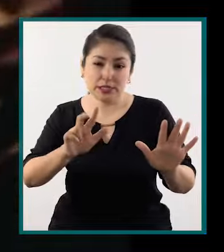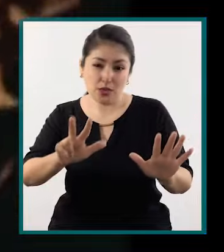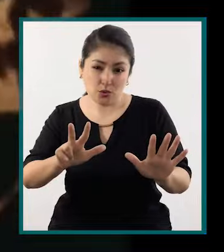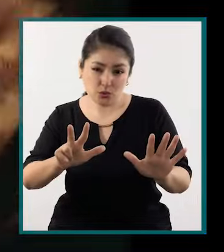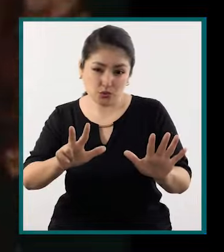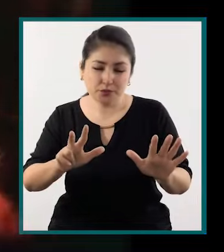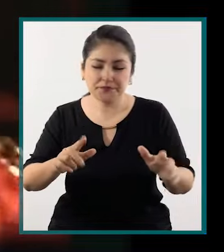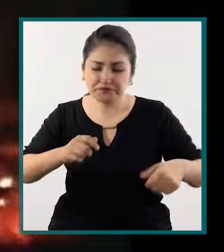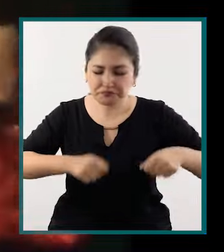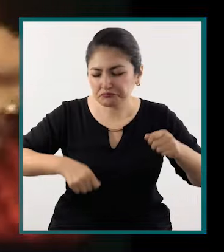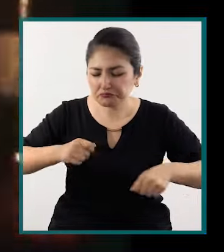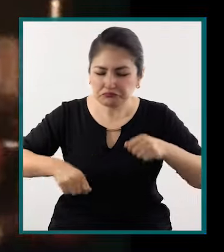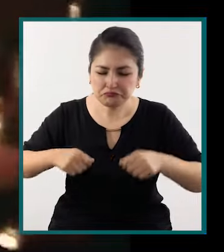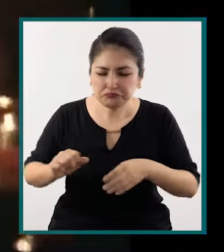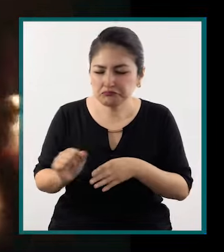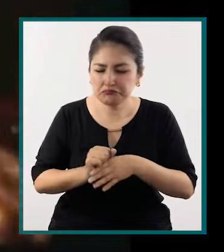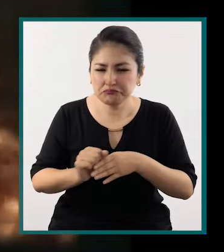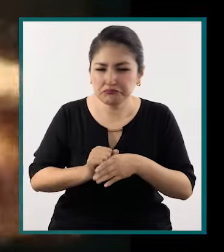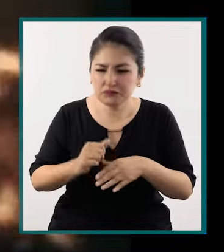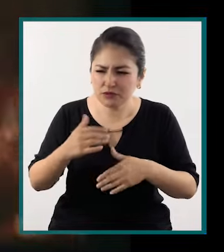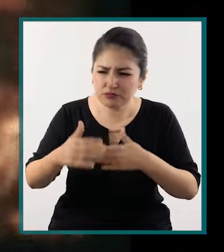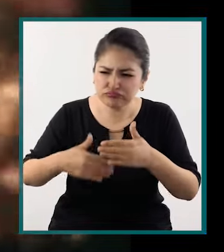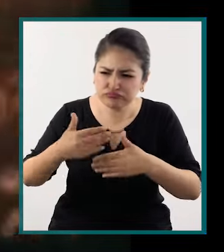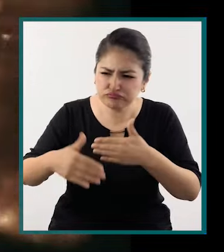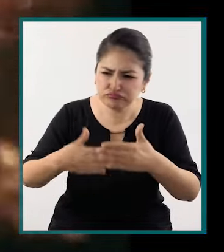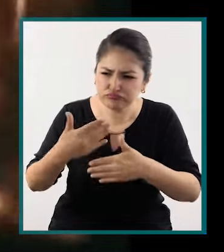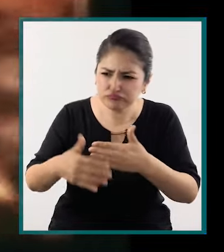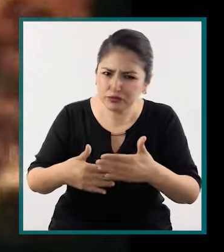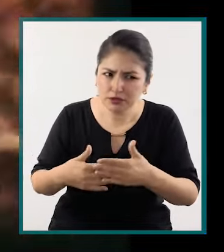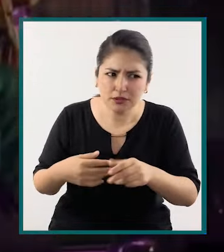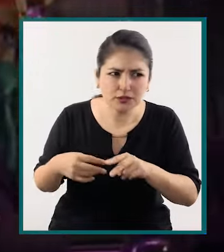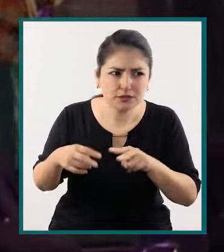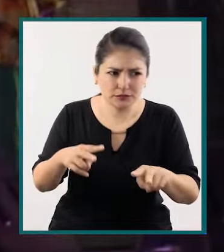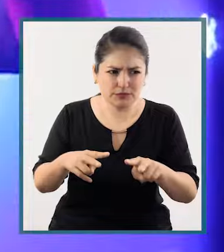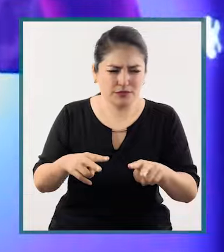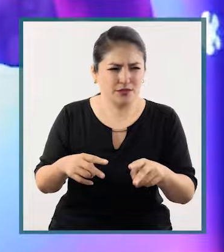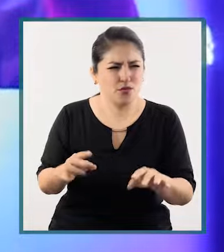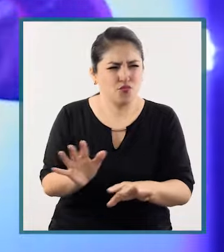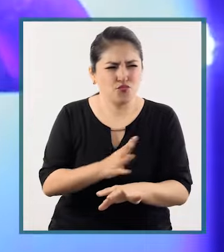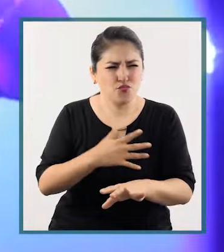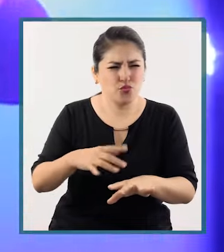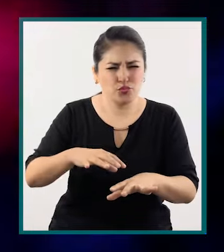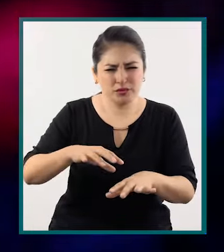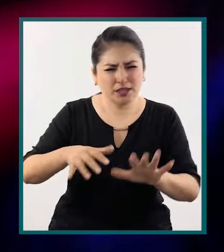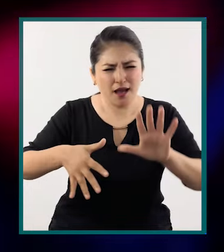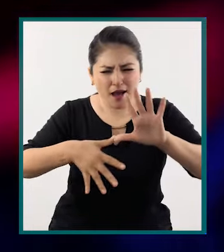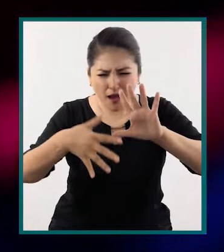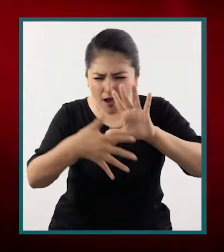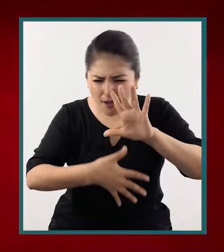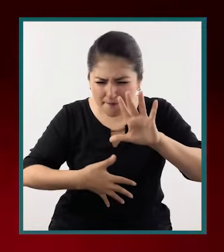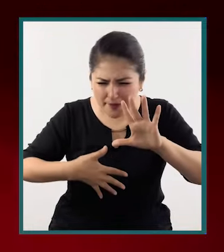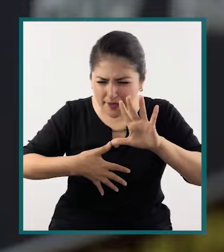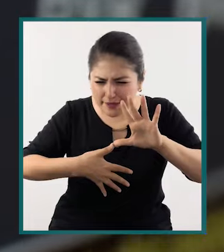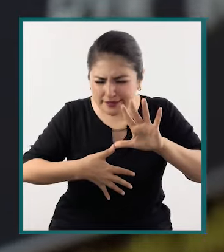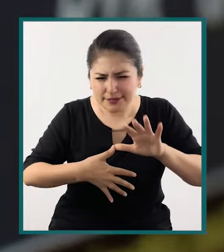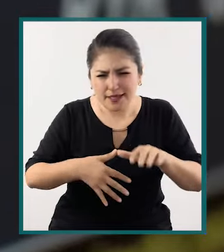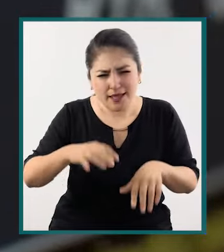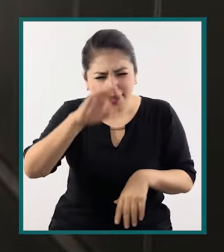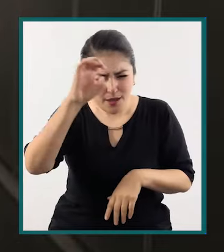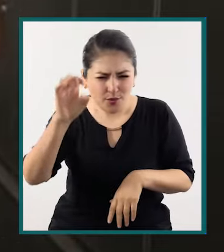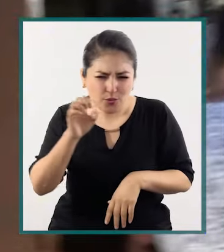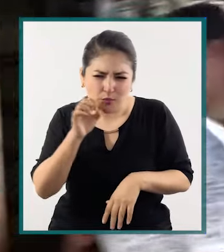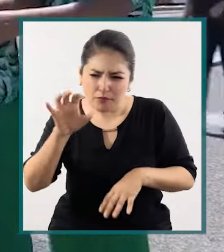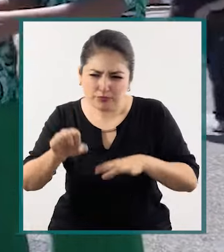que 5 décadas después y repasando su vida podrían decir que su música llegó a toda América, Europa y